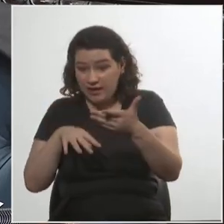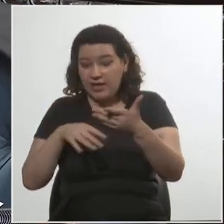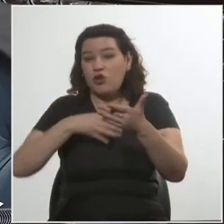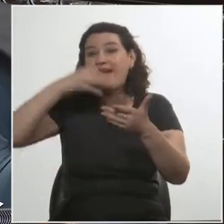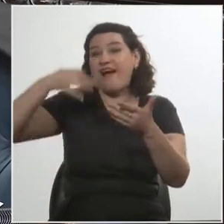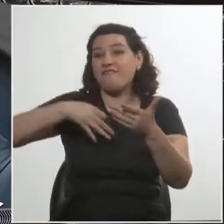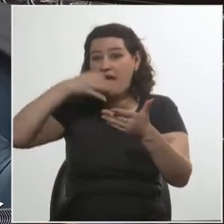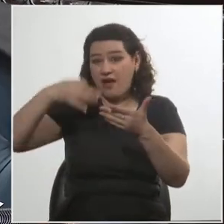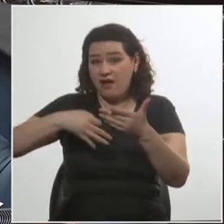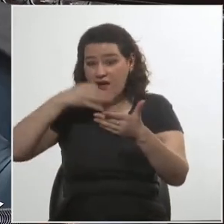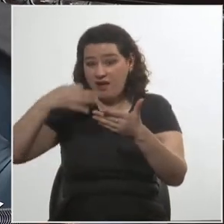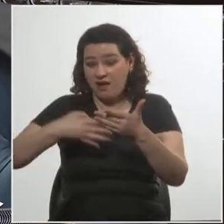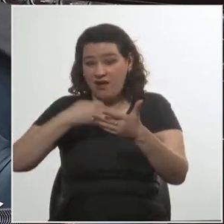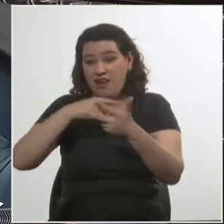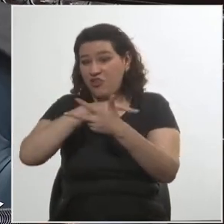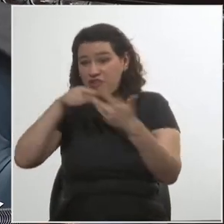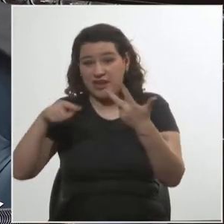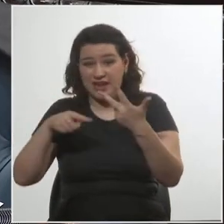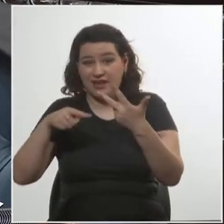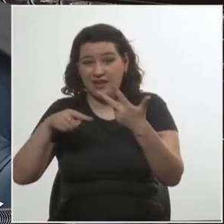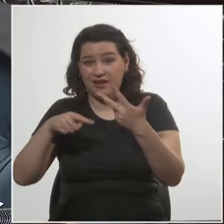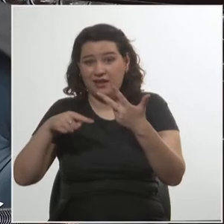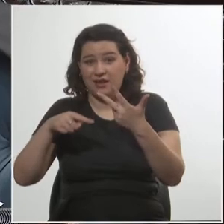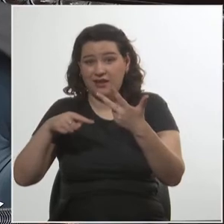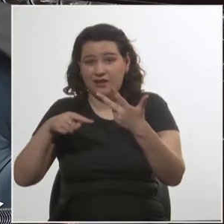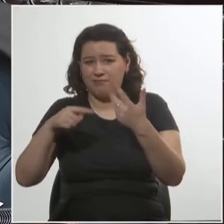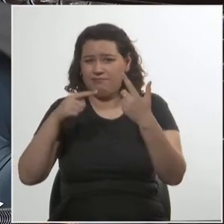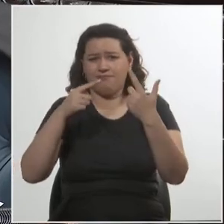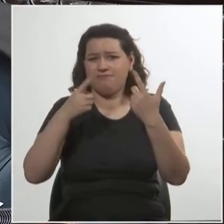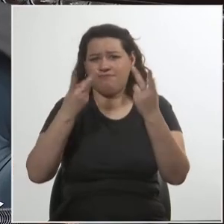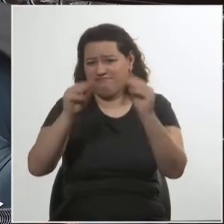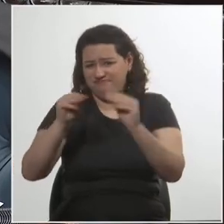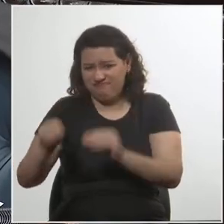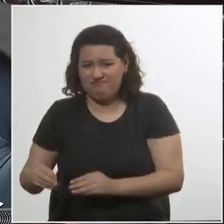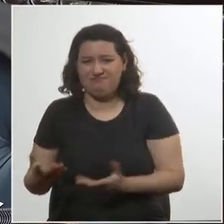y el texto del proyecto son absolutamente inconsistentes